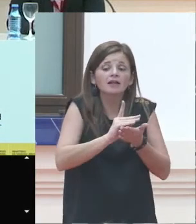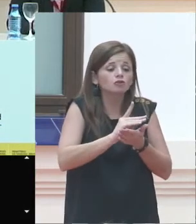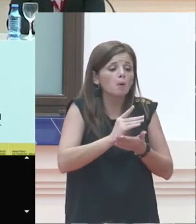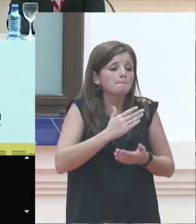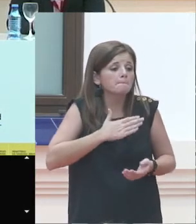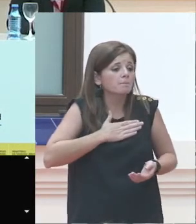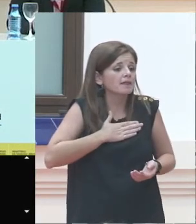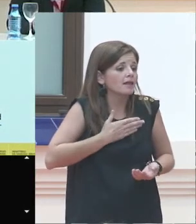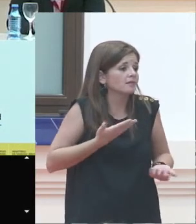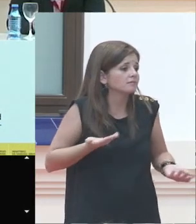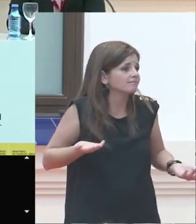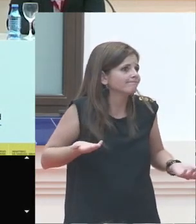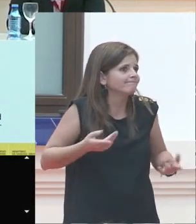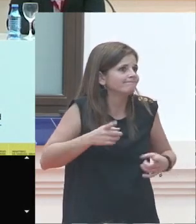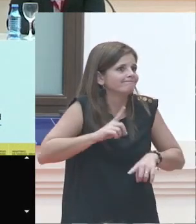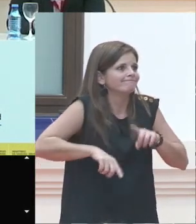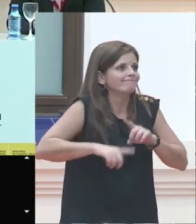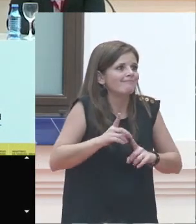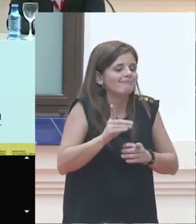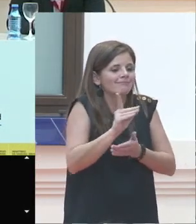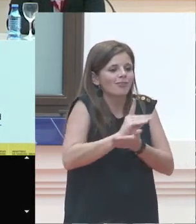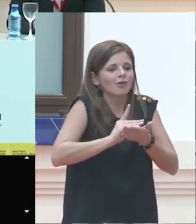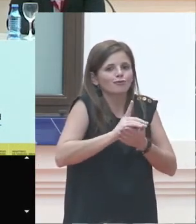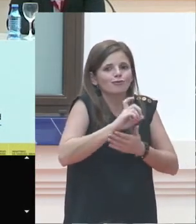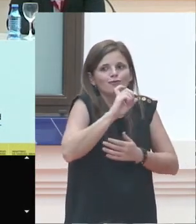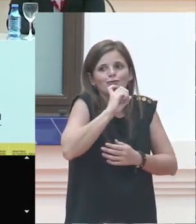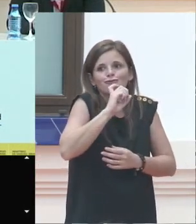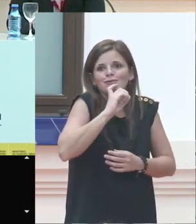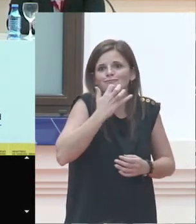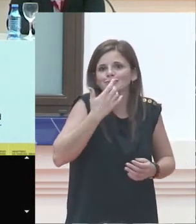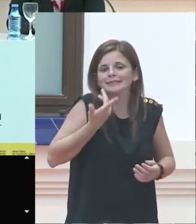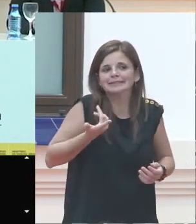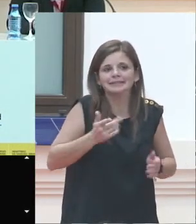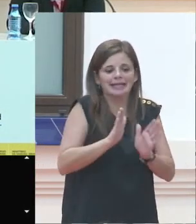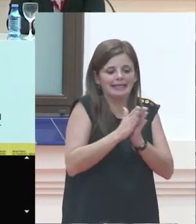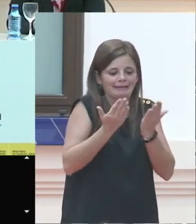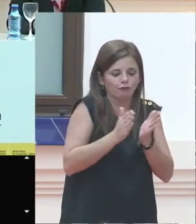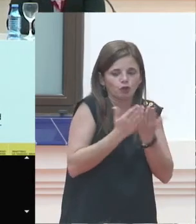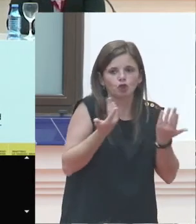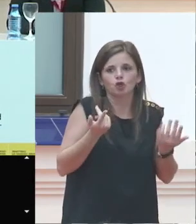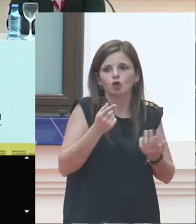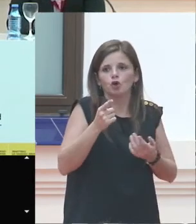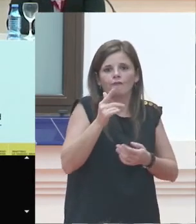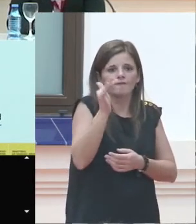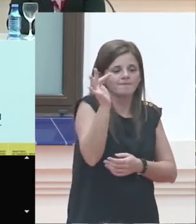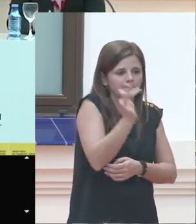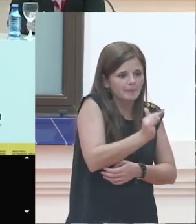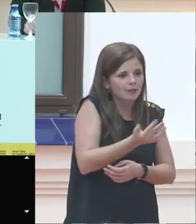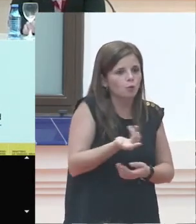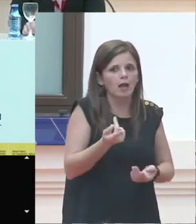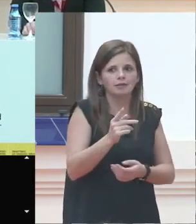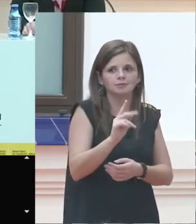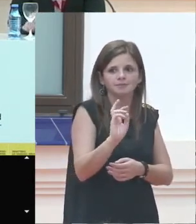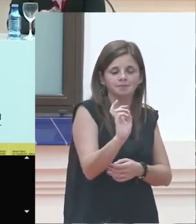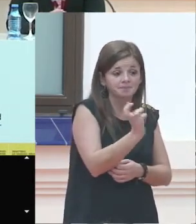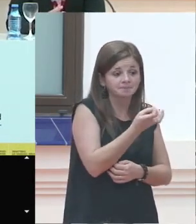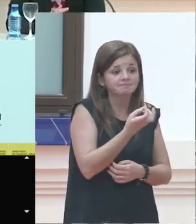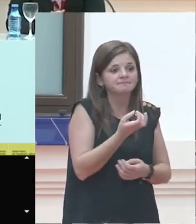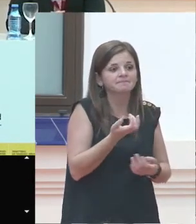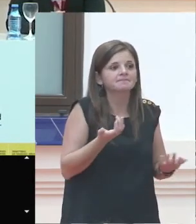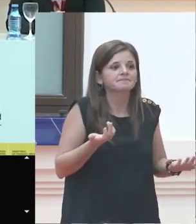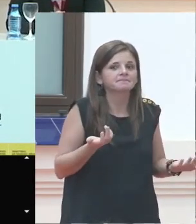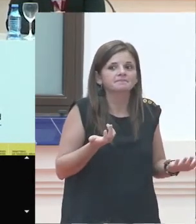privadas se publiquen, ¿no? En cualquier caso, el momento que dé un paso adelante y diga, oye, que son mías, pues ya sabemos dónde está y se le puede pescar, vamos. Lo